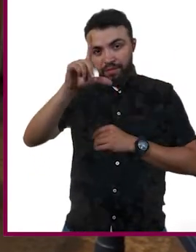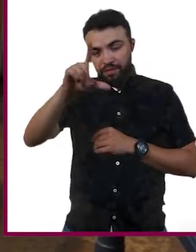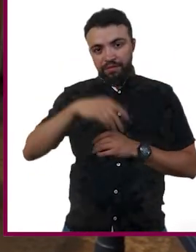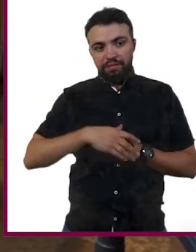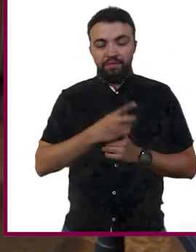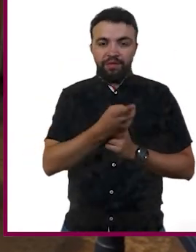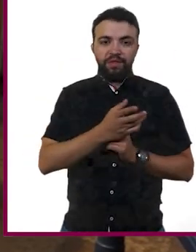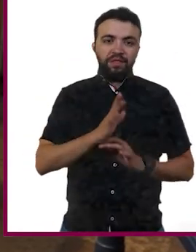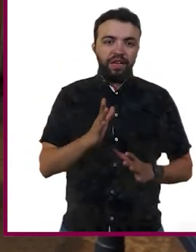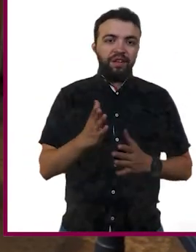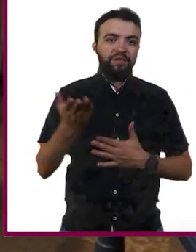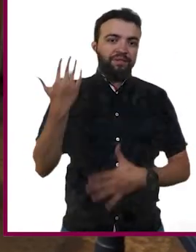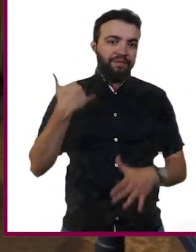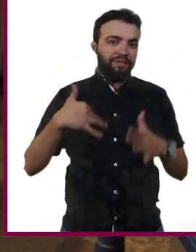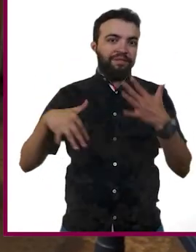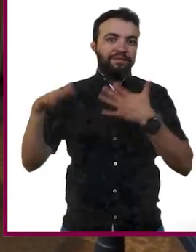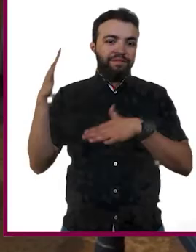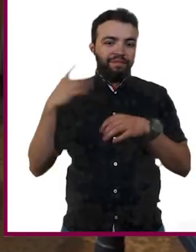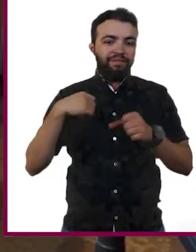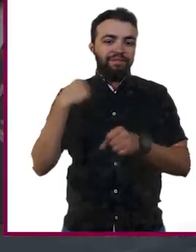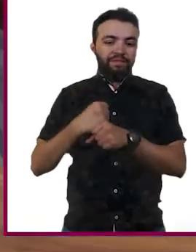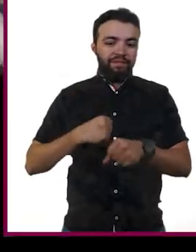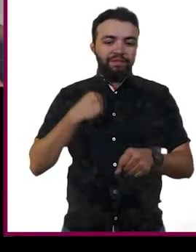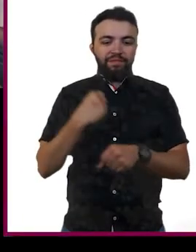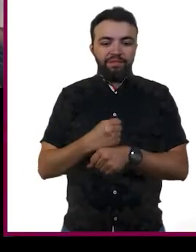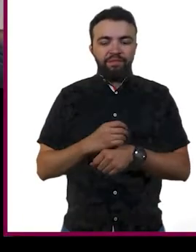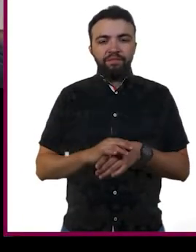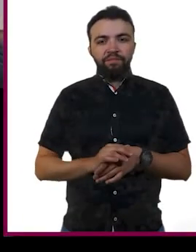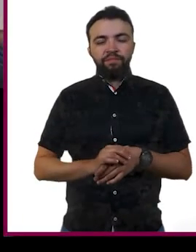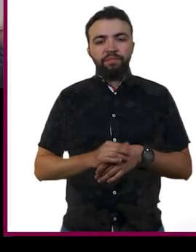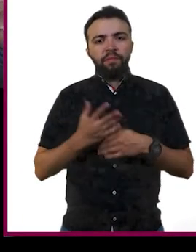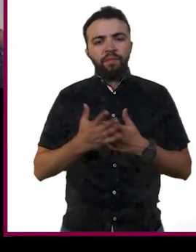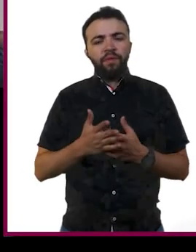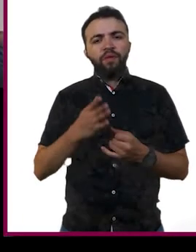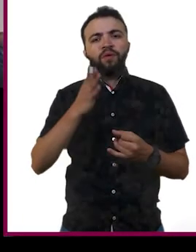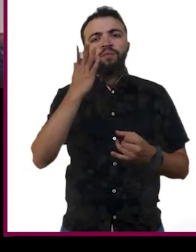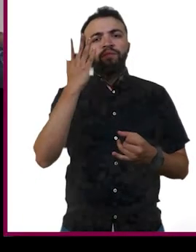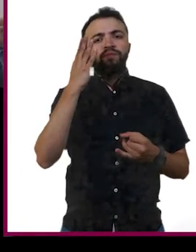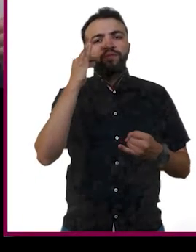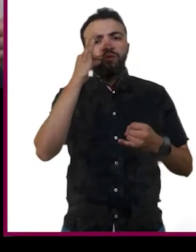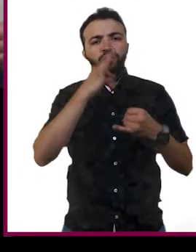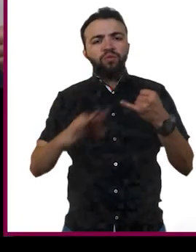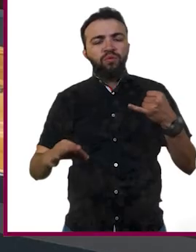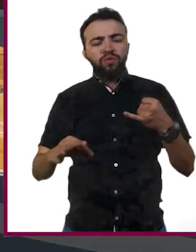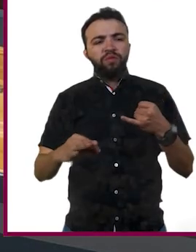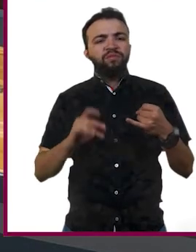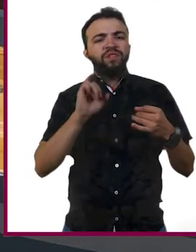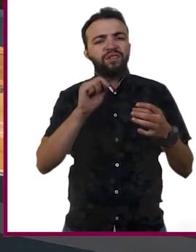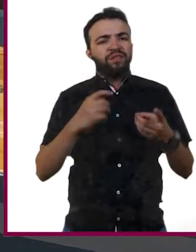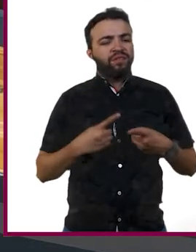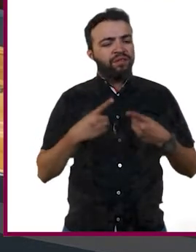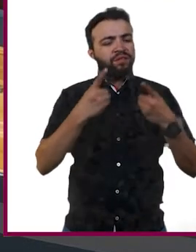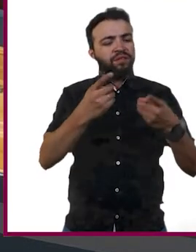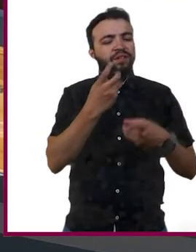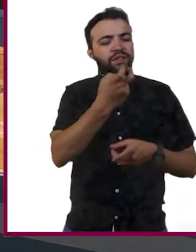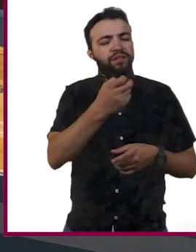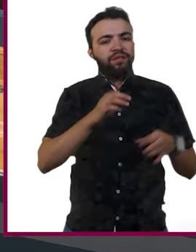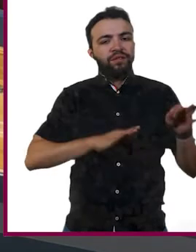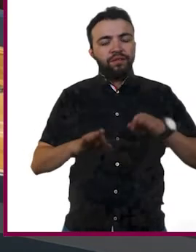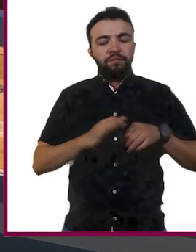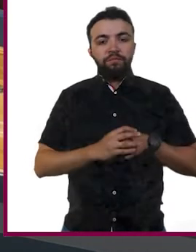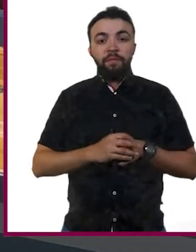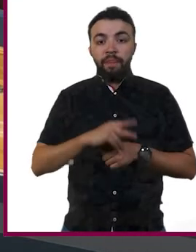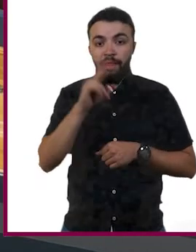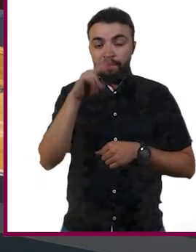tiene un buen de Añitos. años. Sí. Y por último, ¿qué te ha dado este oficio? Pues es un